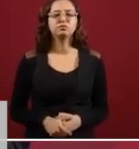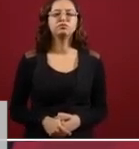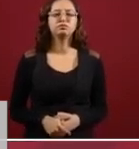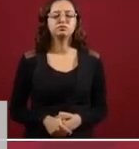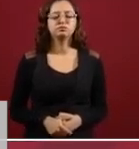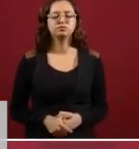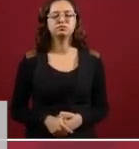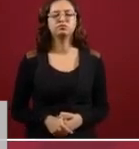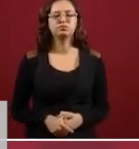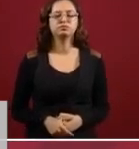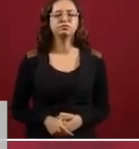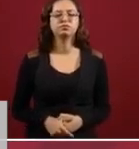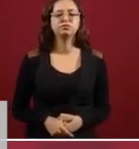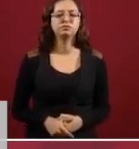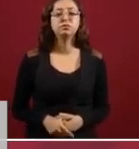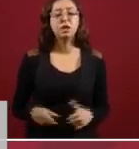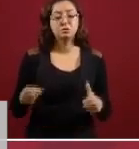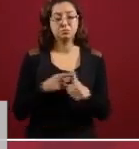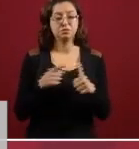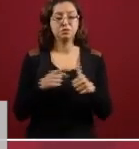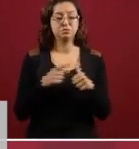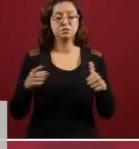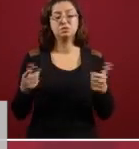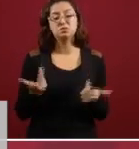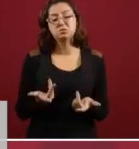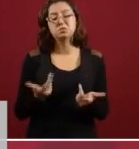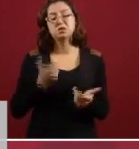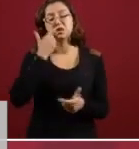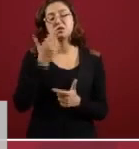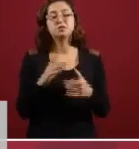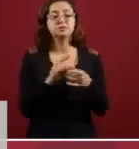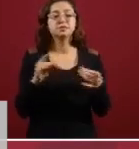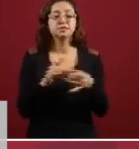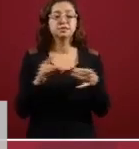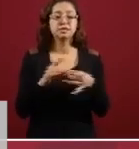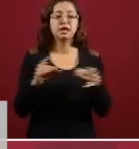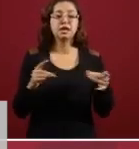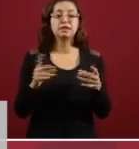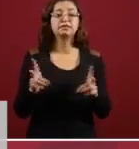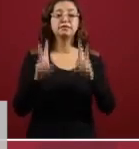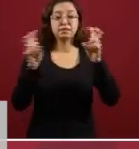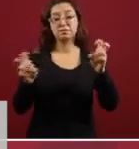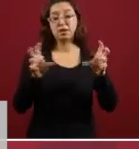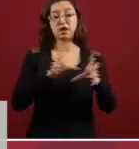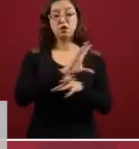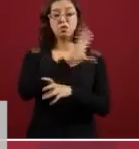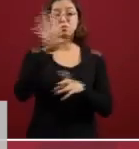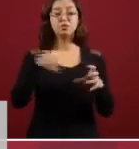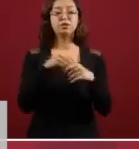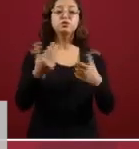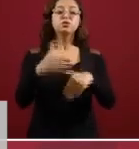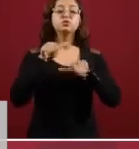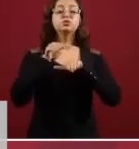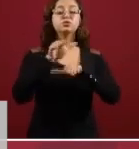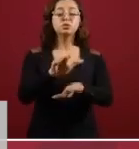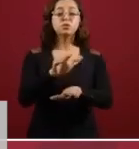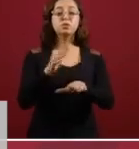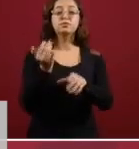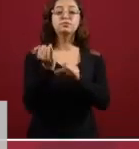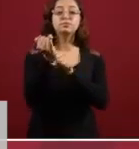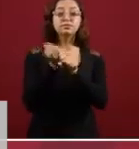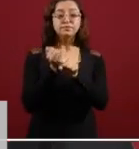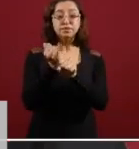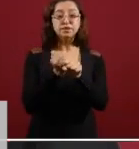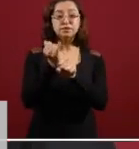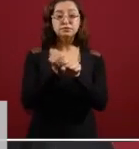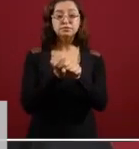las investigaciones. El día de ayer el canciller Marcelo Ebrard, el secretario de la Defensa de la Marina y representantes de la Fiscalía estuvieron